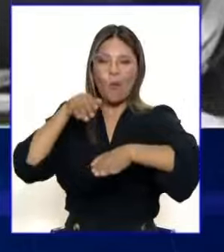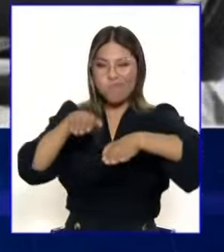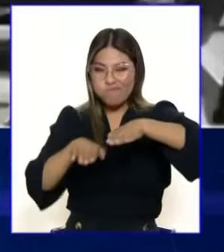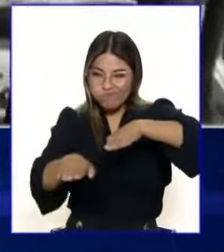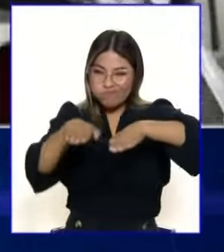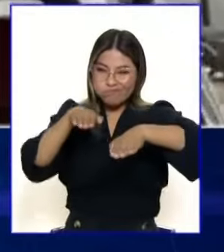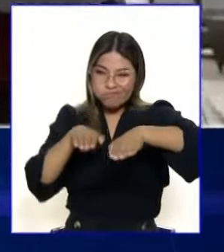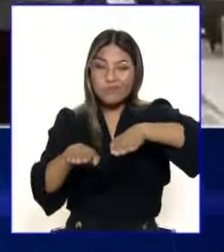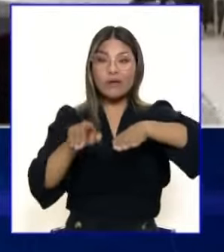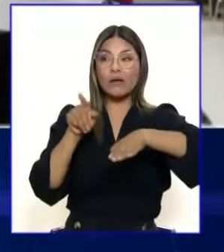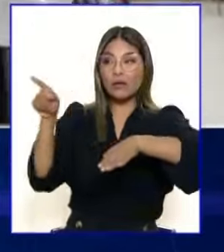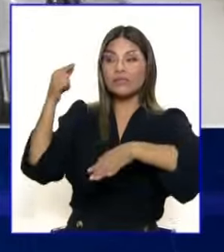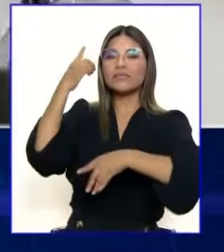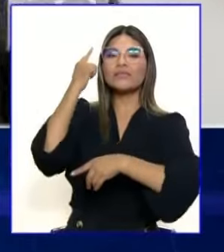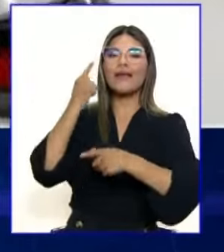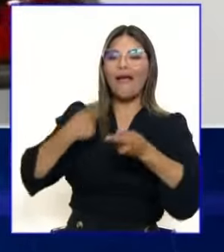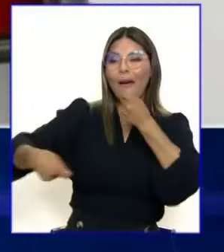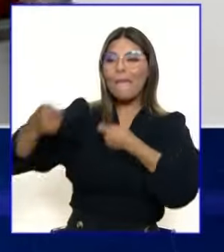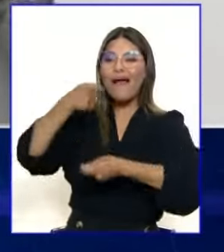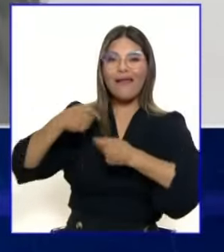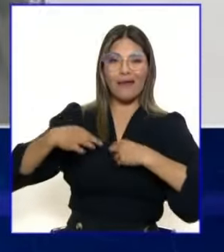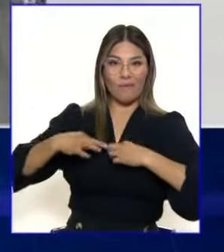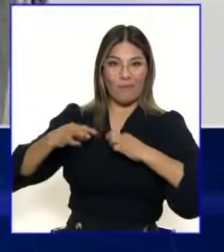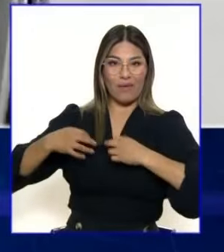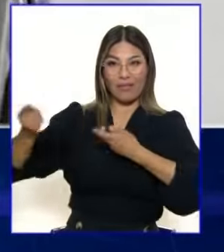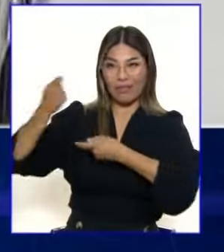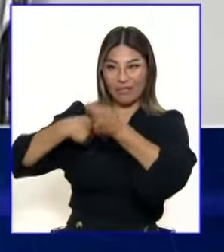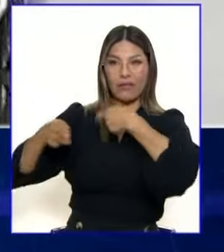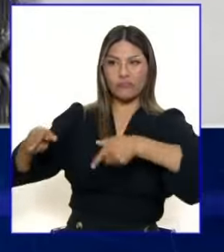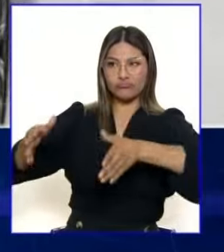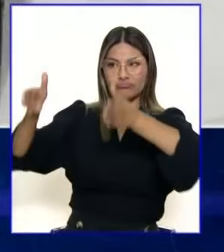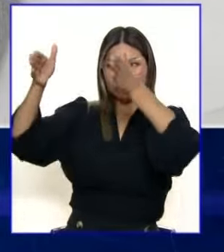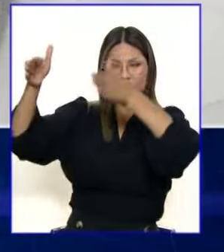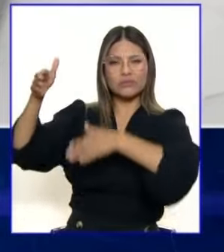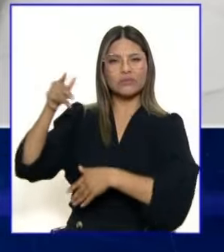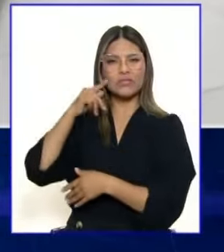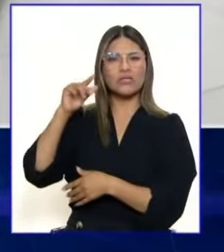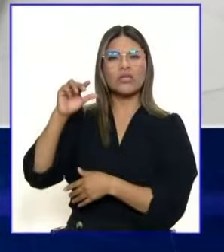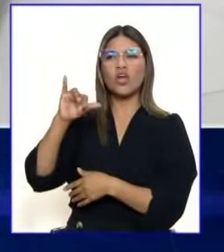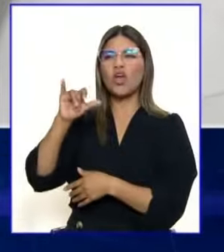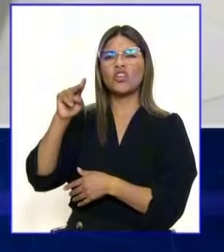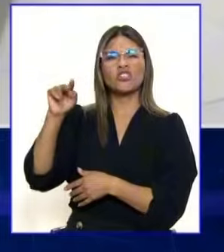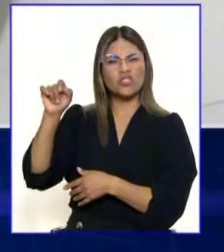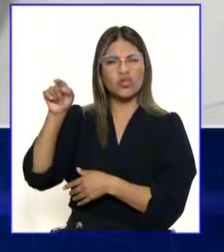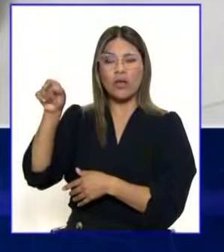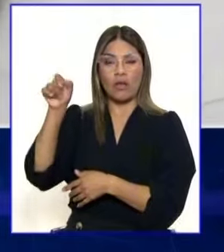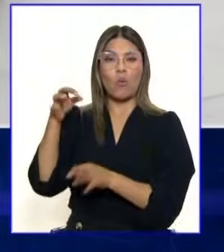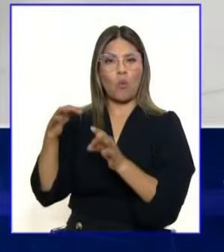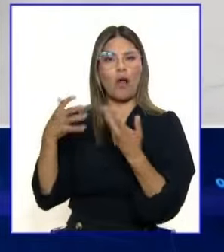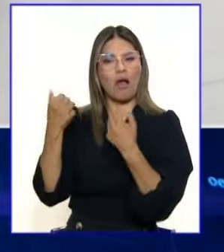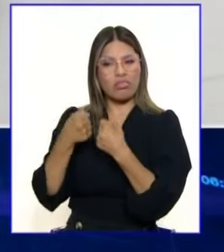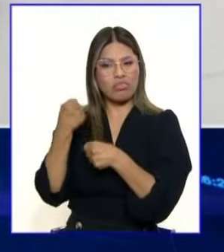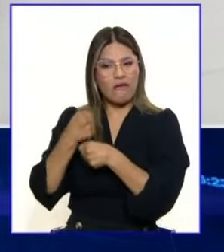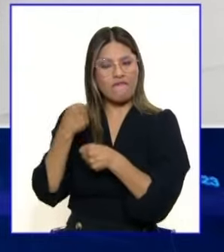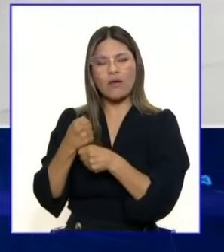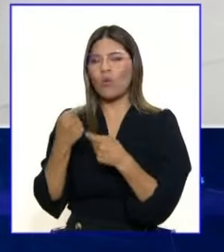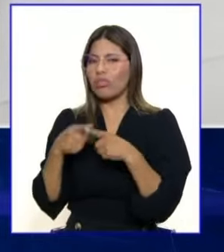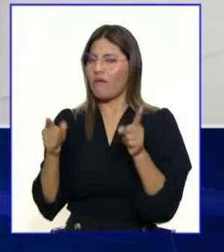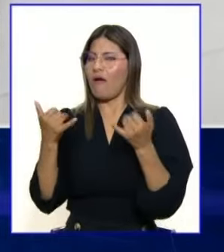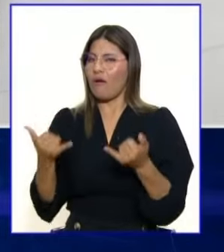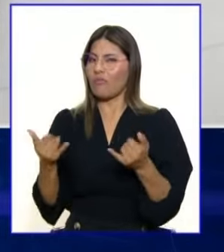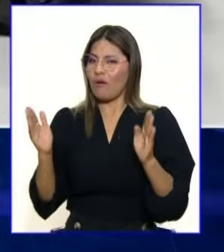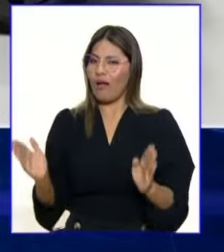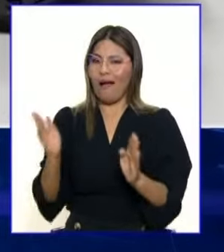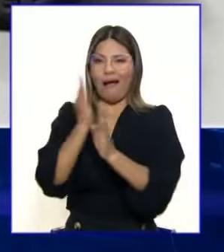secretaria de la Asociación de Comerciantes de Gamarra, Kelly Johnson, que ellos tienen ahora, van a comenzar a trabajar con un sistema de